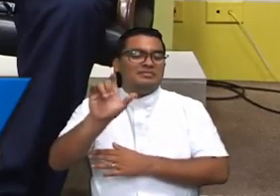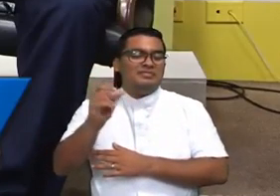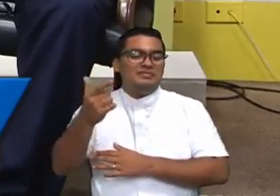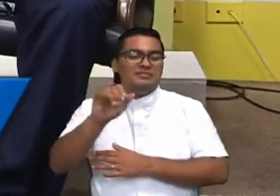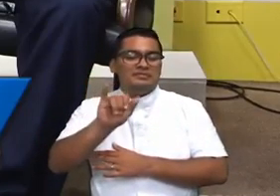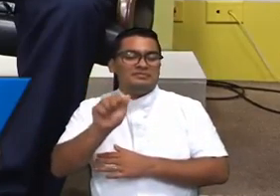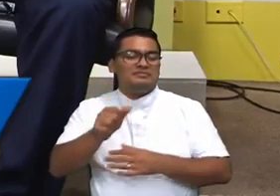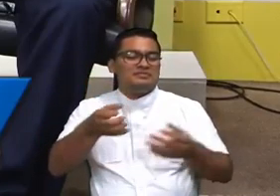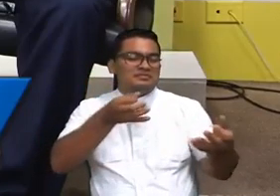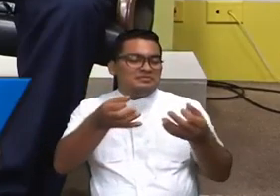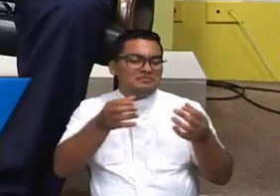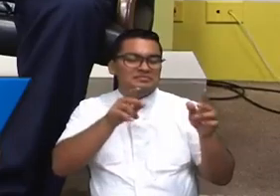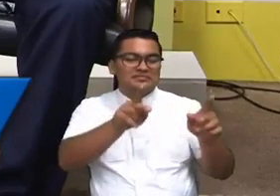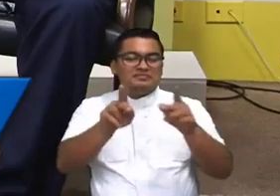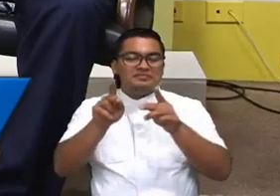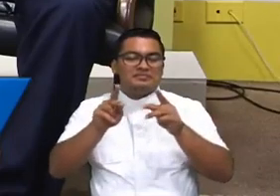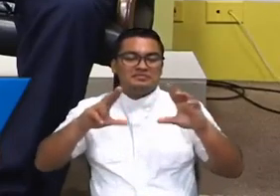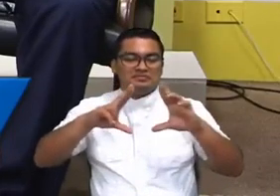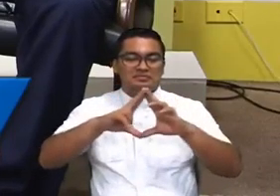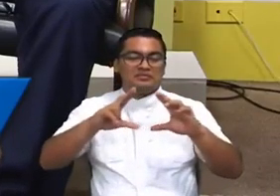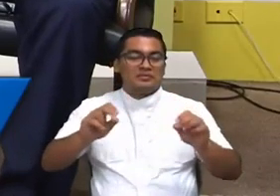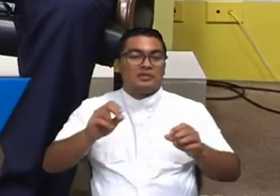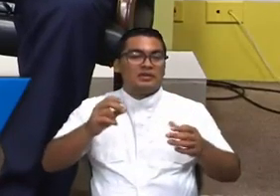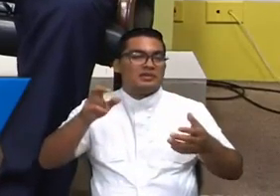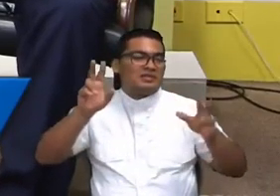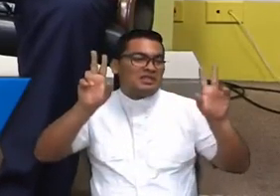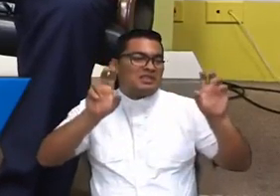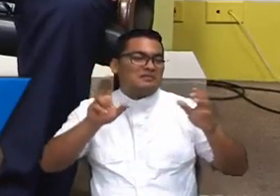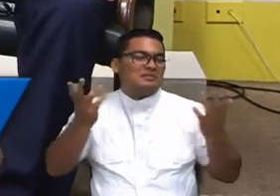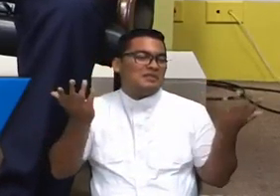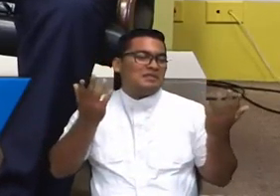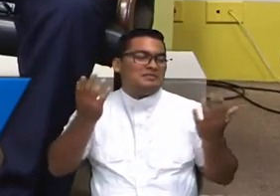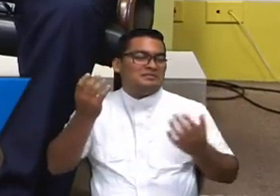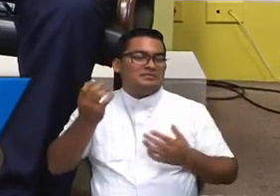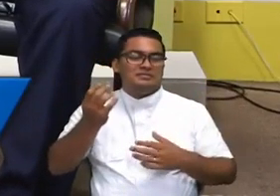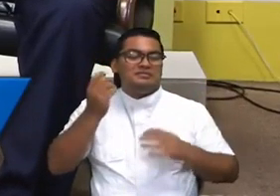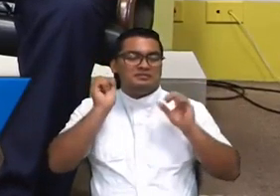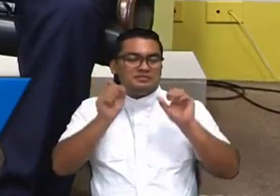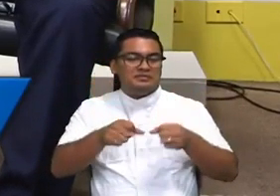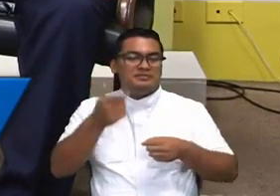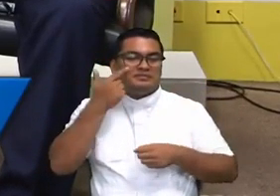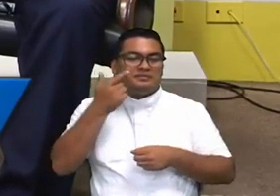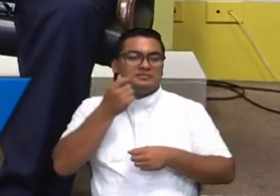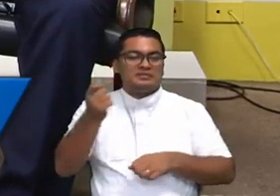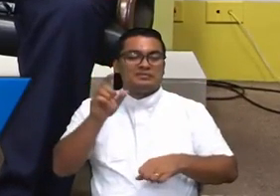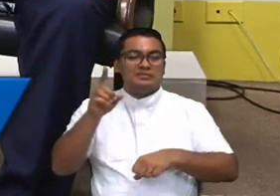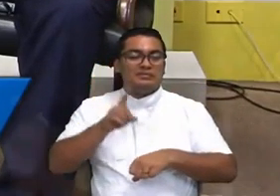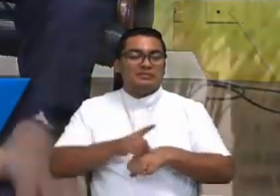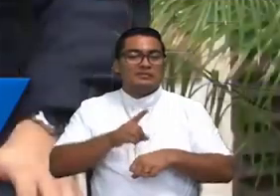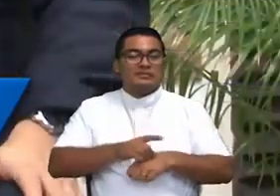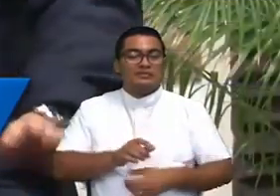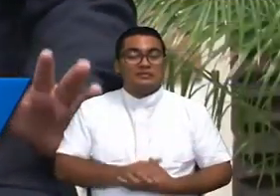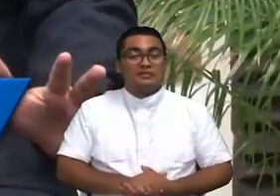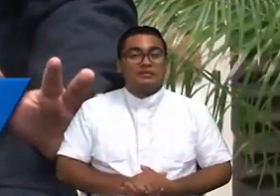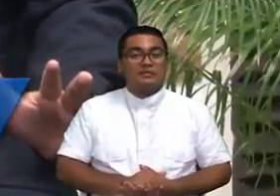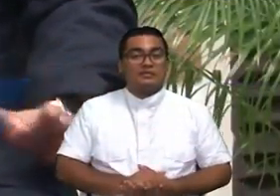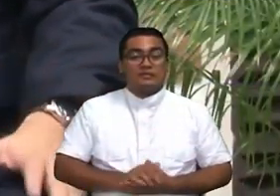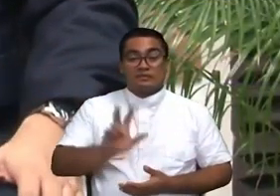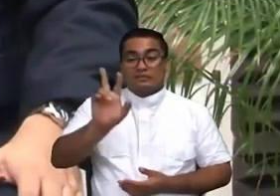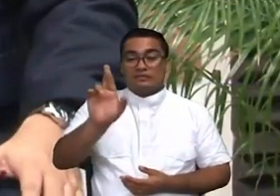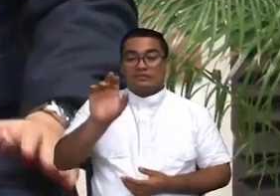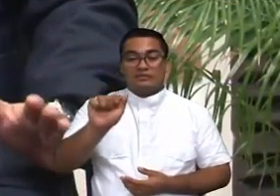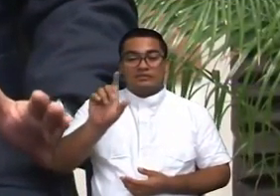que nos estén viendo tengan un conocimiento más amplio de esta especialidad, ¿verdad?, de la medicina. Ok, la